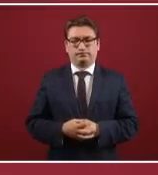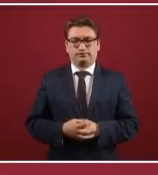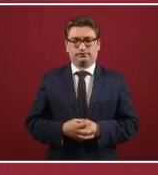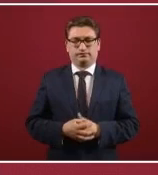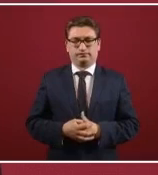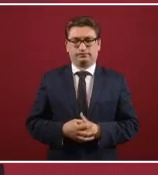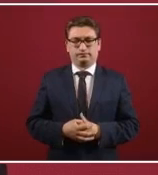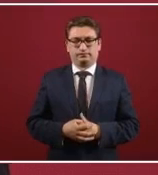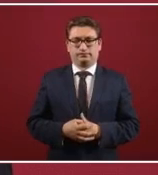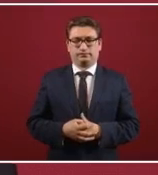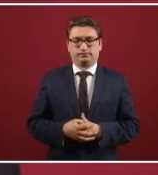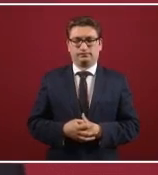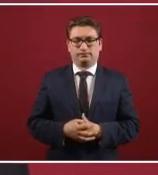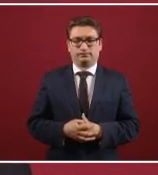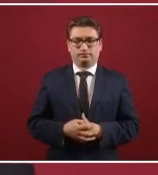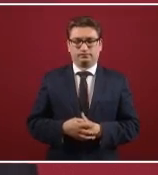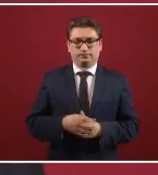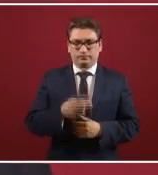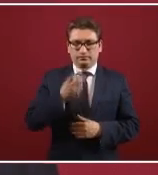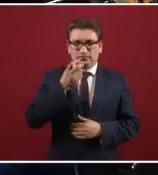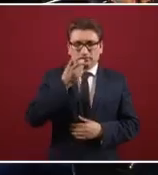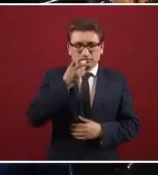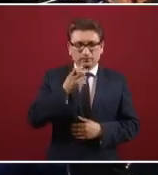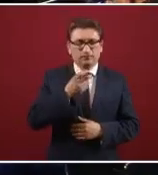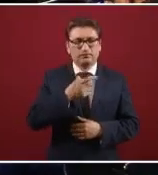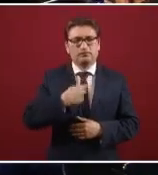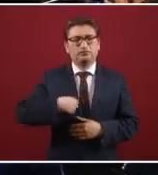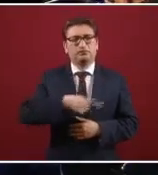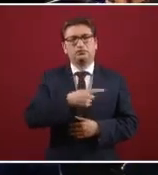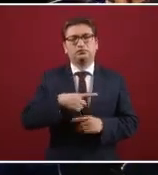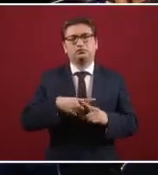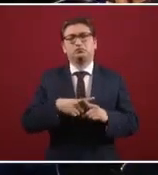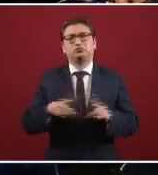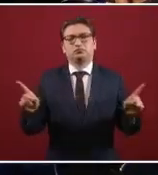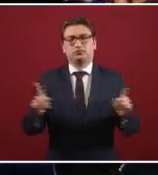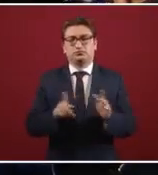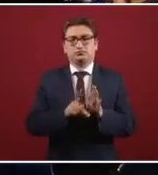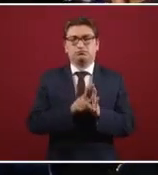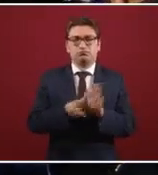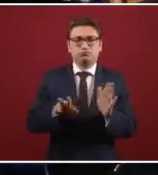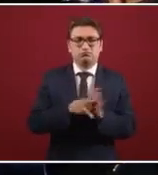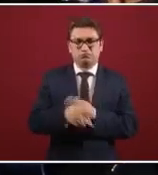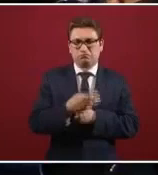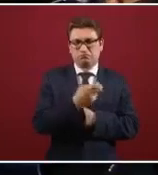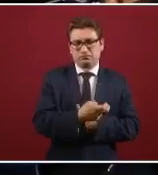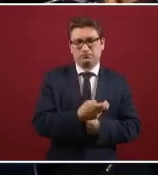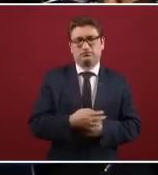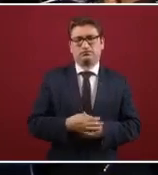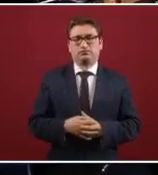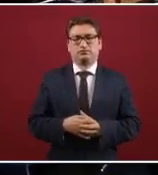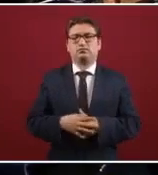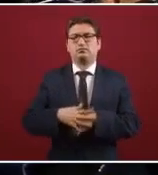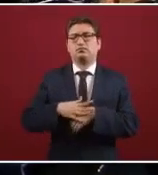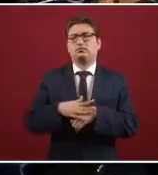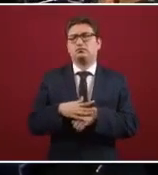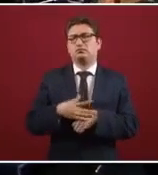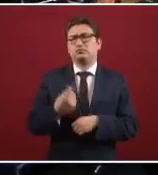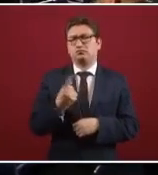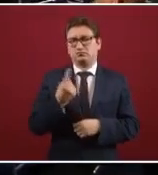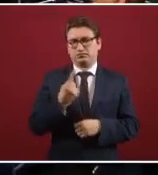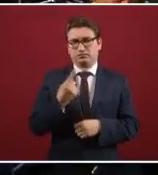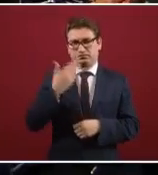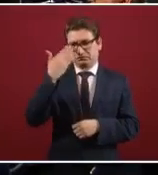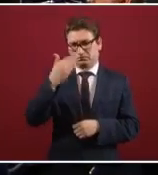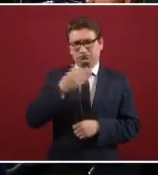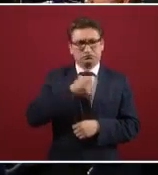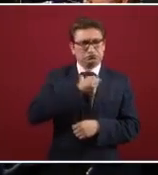ese es nuestro diferente con ese periodismo porque el